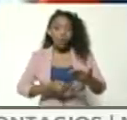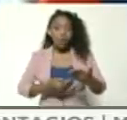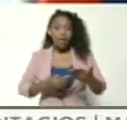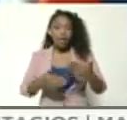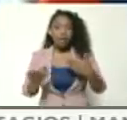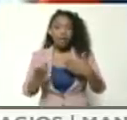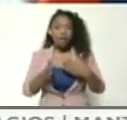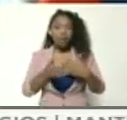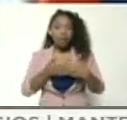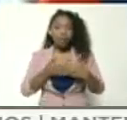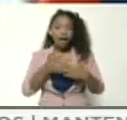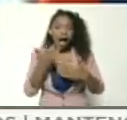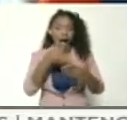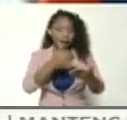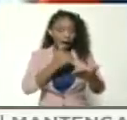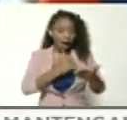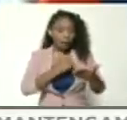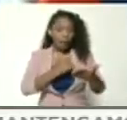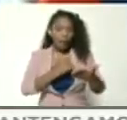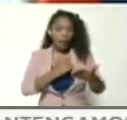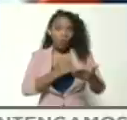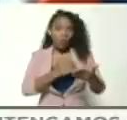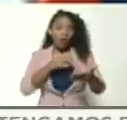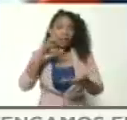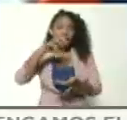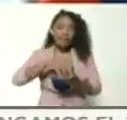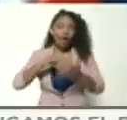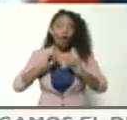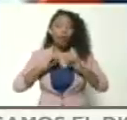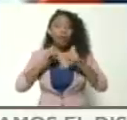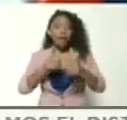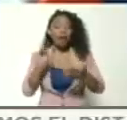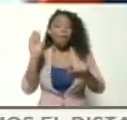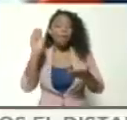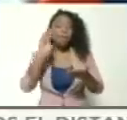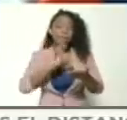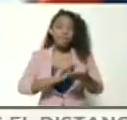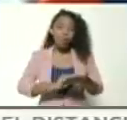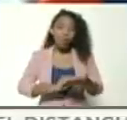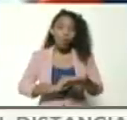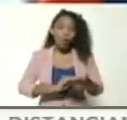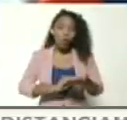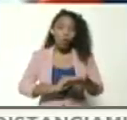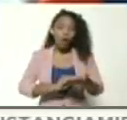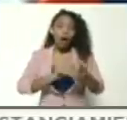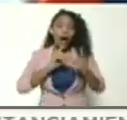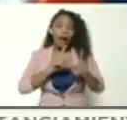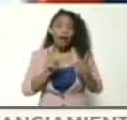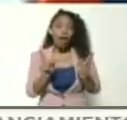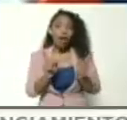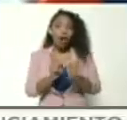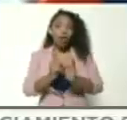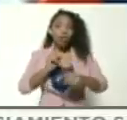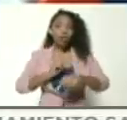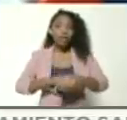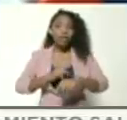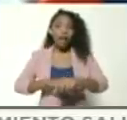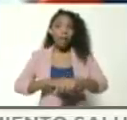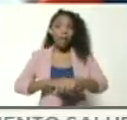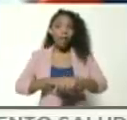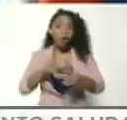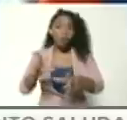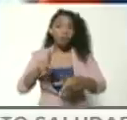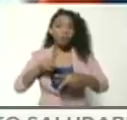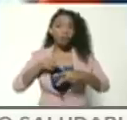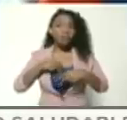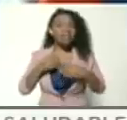cerraba con un conjunto de medidas que el Estado comenzaría a implementar en el corto plazo, adquiriendo por